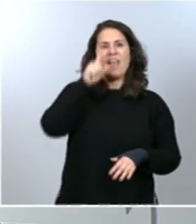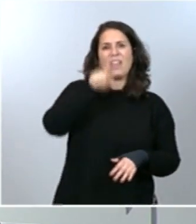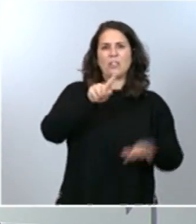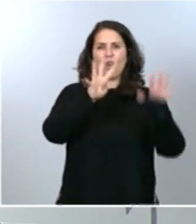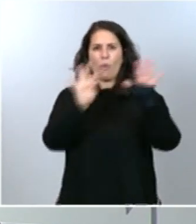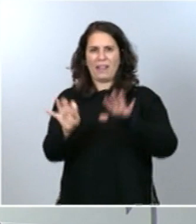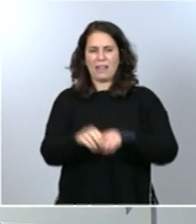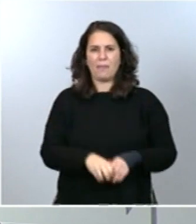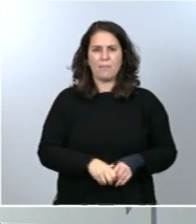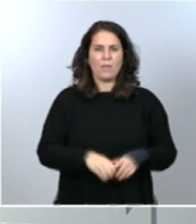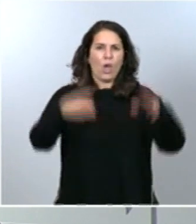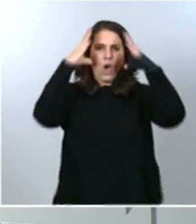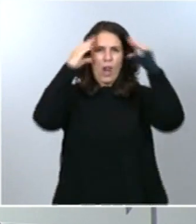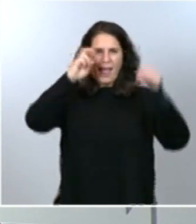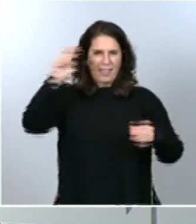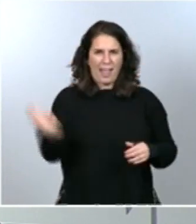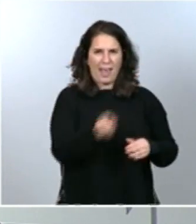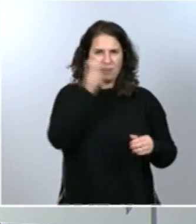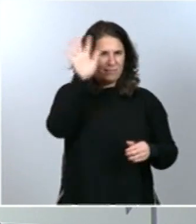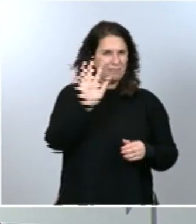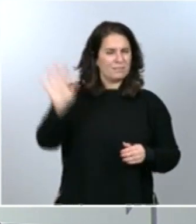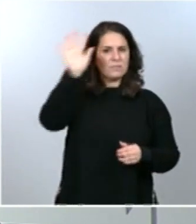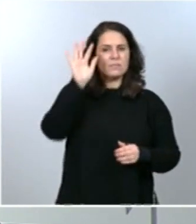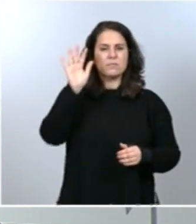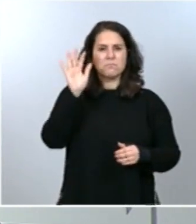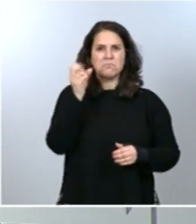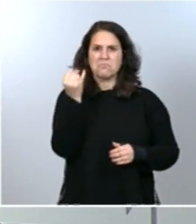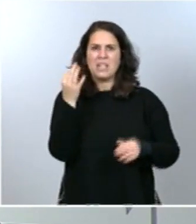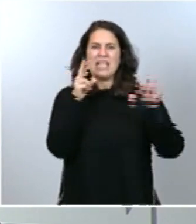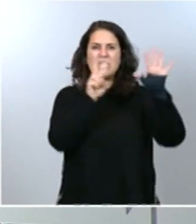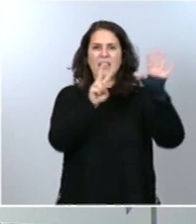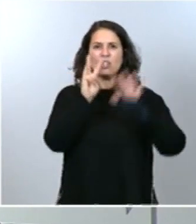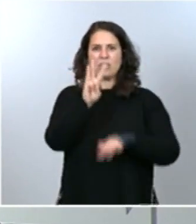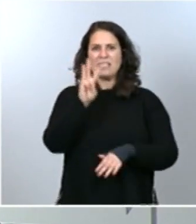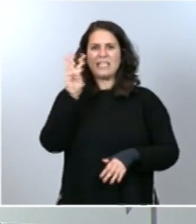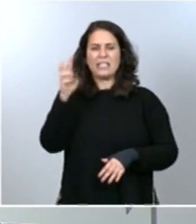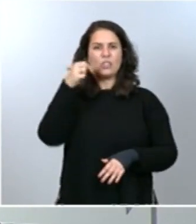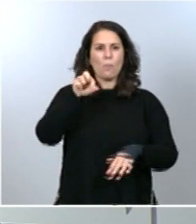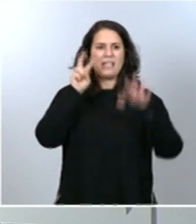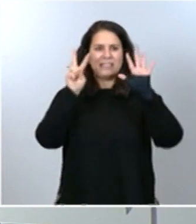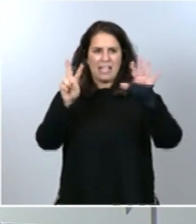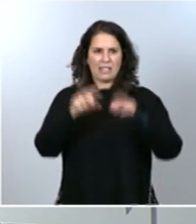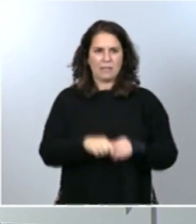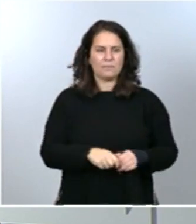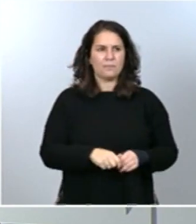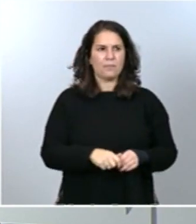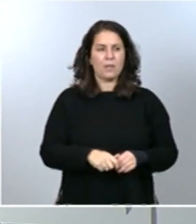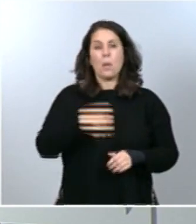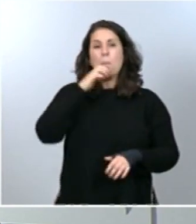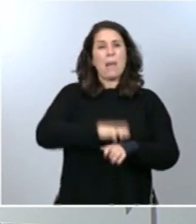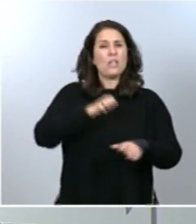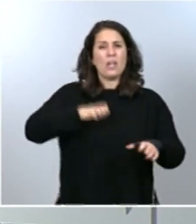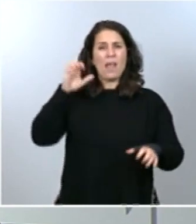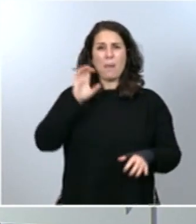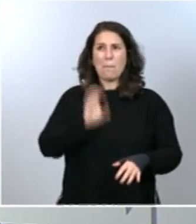siguen las cifras de 733,7 la mayoría de los países de nuestro de nuestro entorno